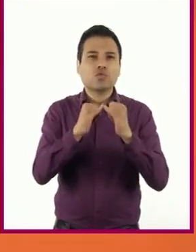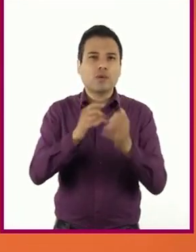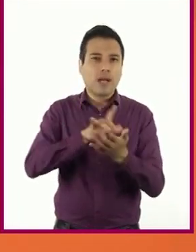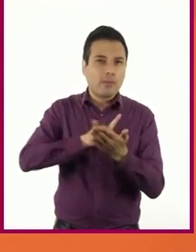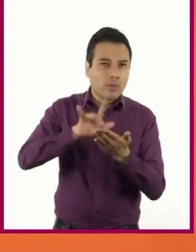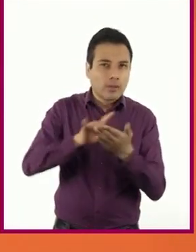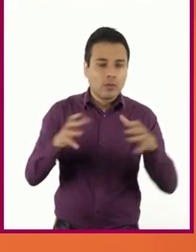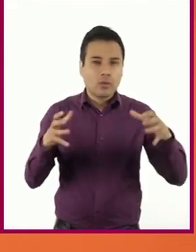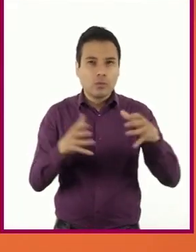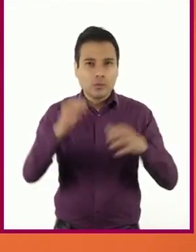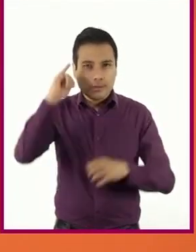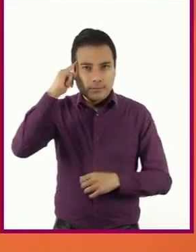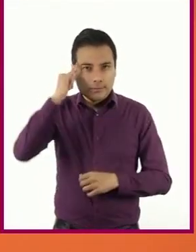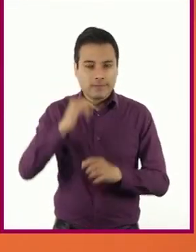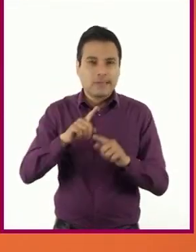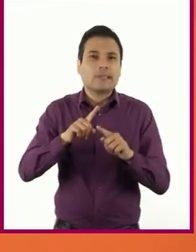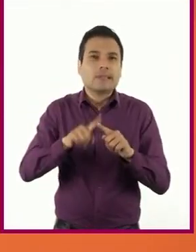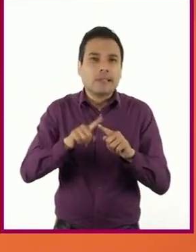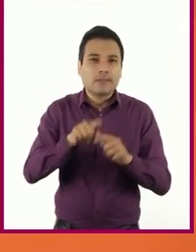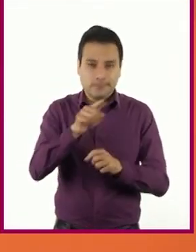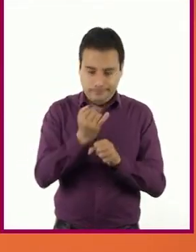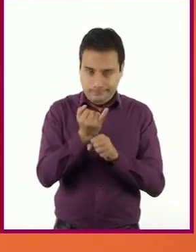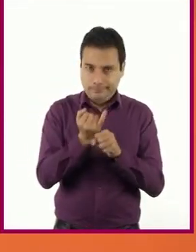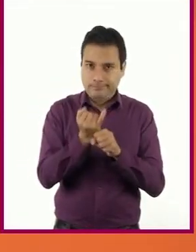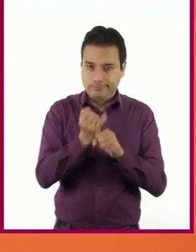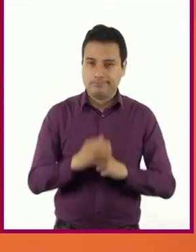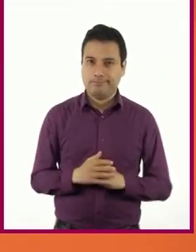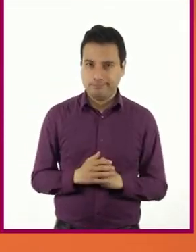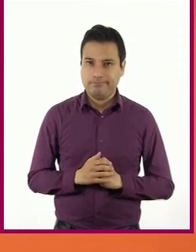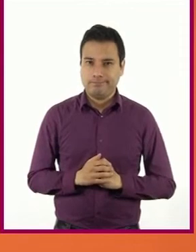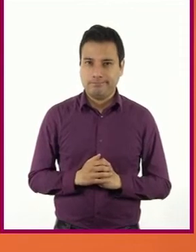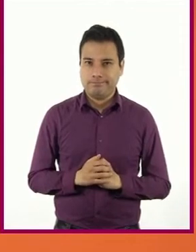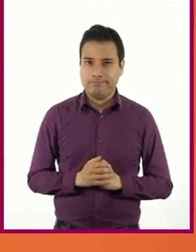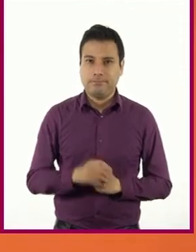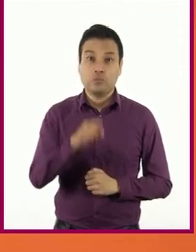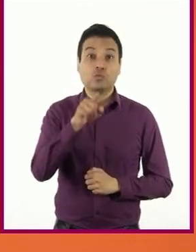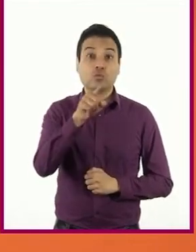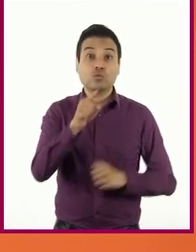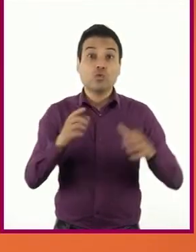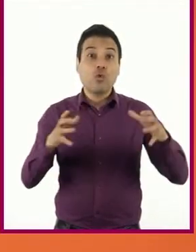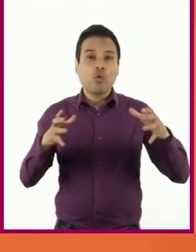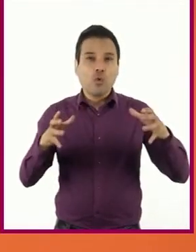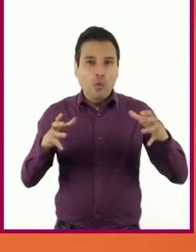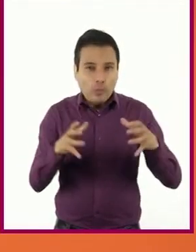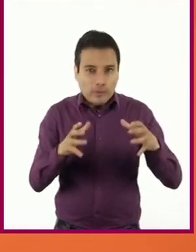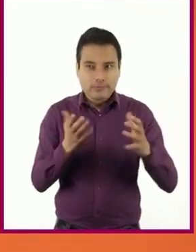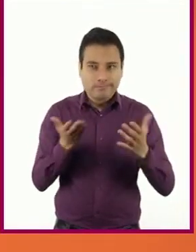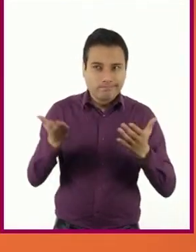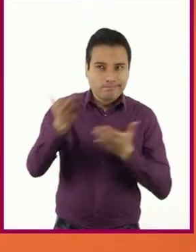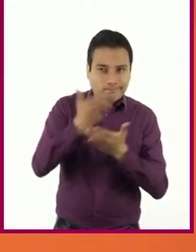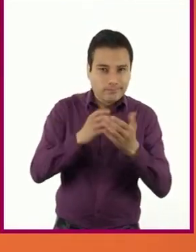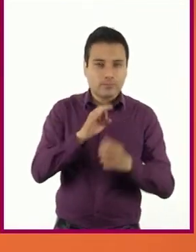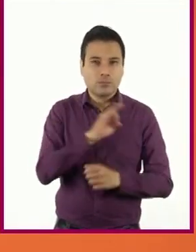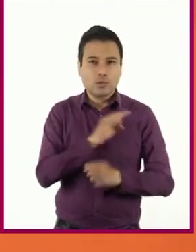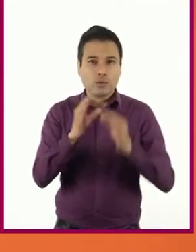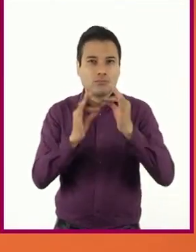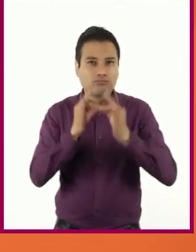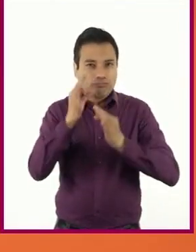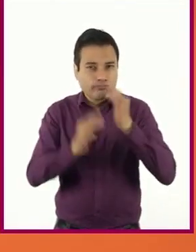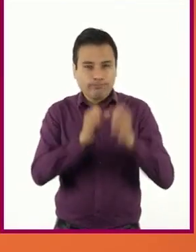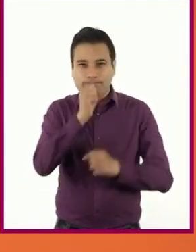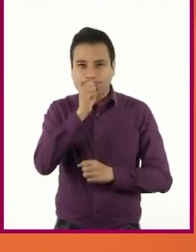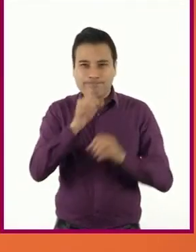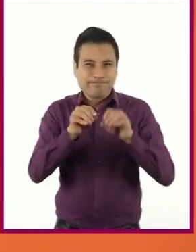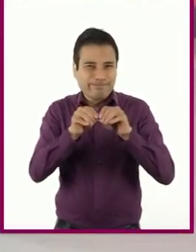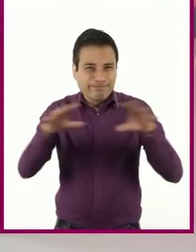comunidades indígenas y preservan las lenguas. Apóyense con su comunidad para poder realizar campañas que favorezcan el uso de las